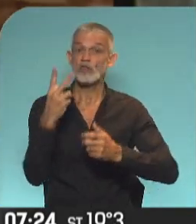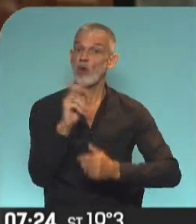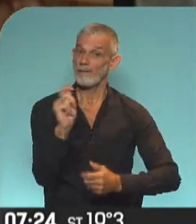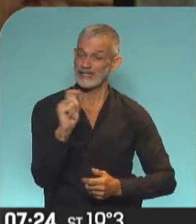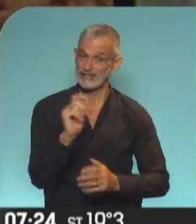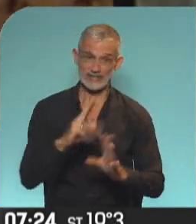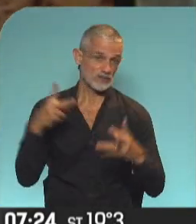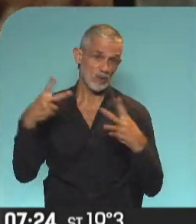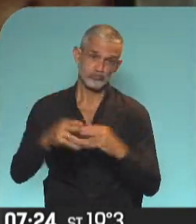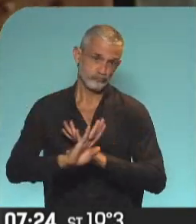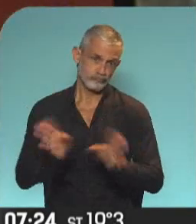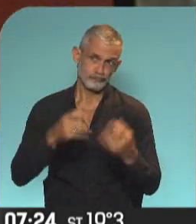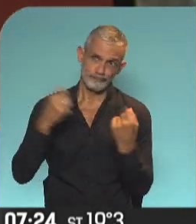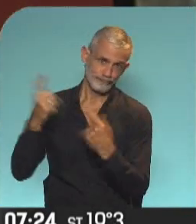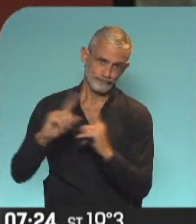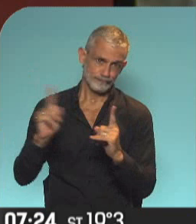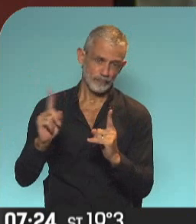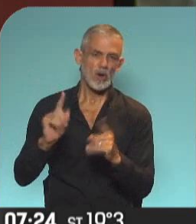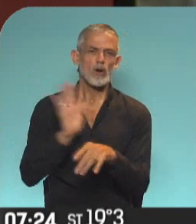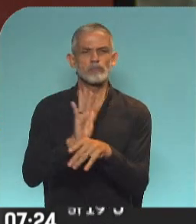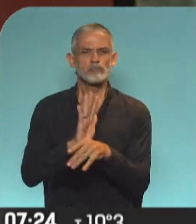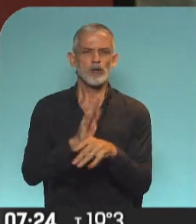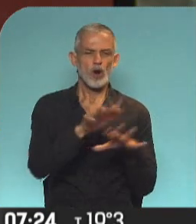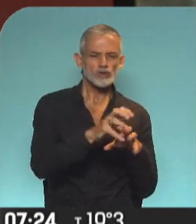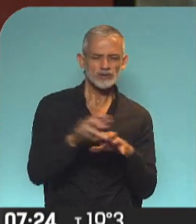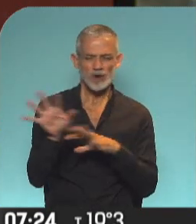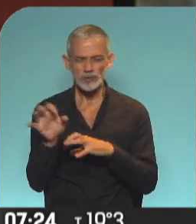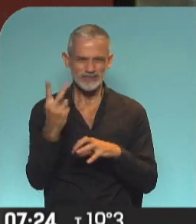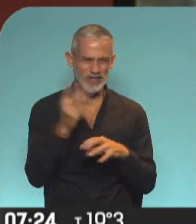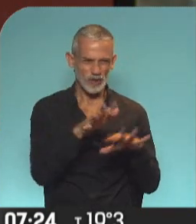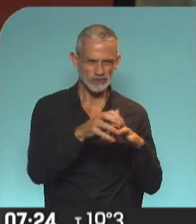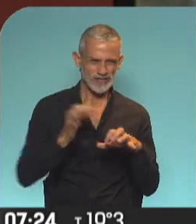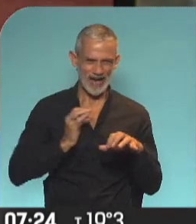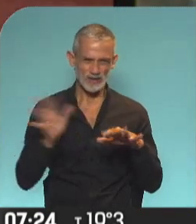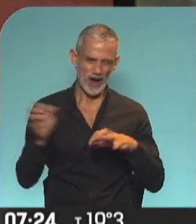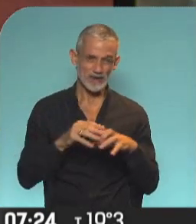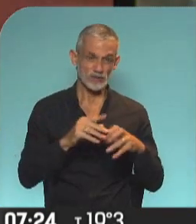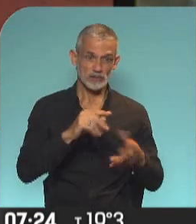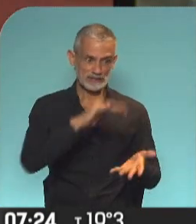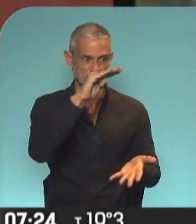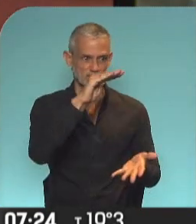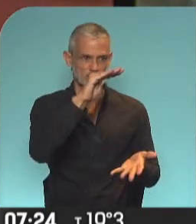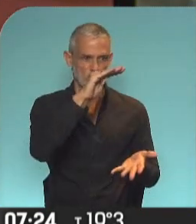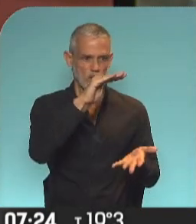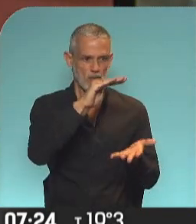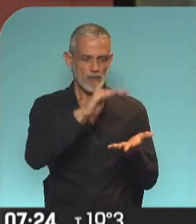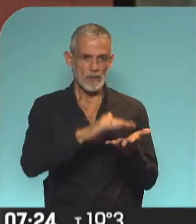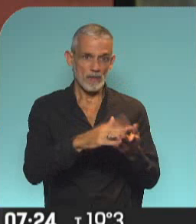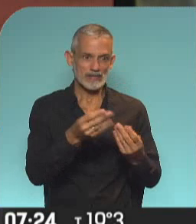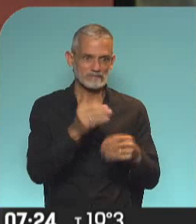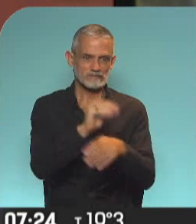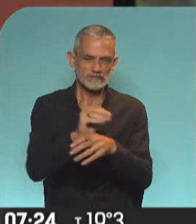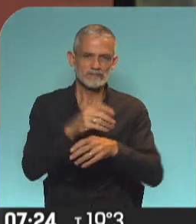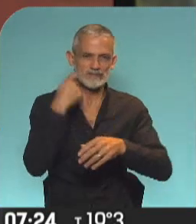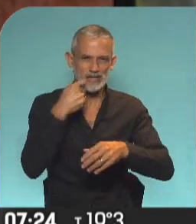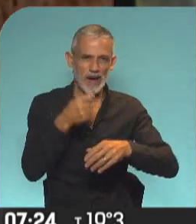el cierre porque sería como el empalme entre las dos cosechas de maíz y el maíz, materia prima del engorde de los animales, de